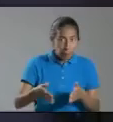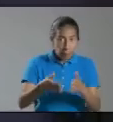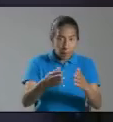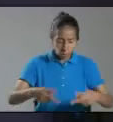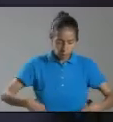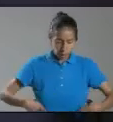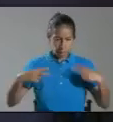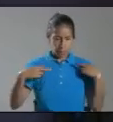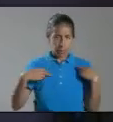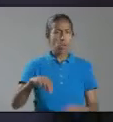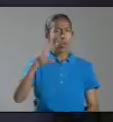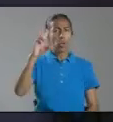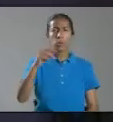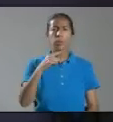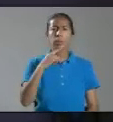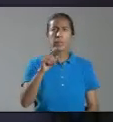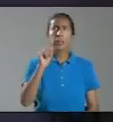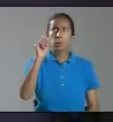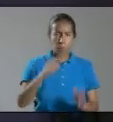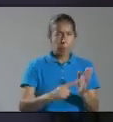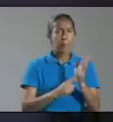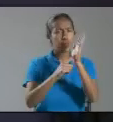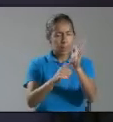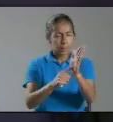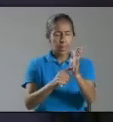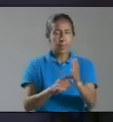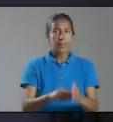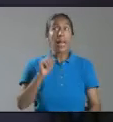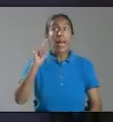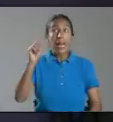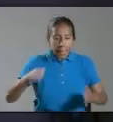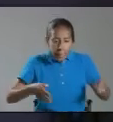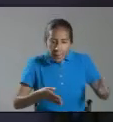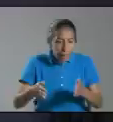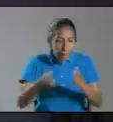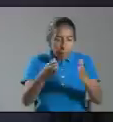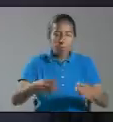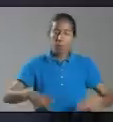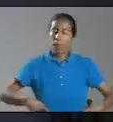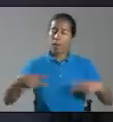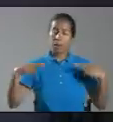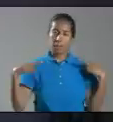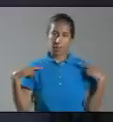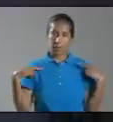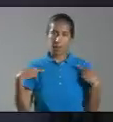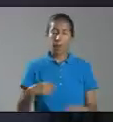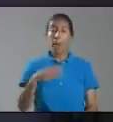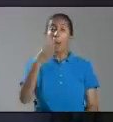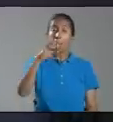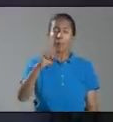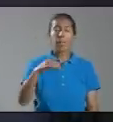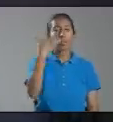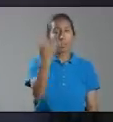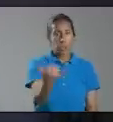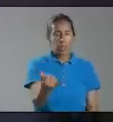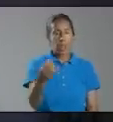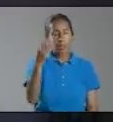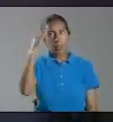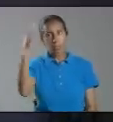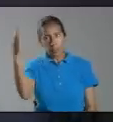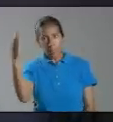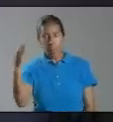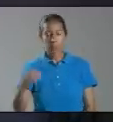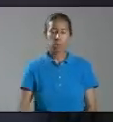No dice, me mostrarás el camino de la vida. Pero ya entendimos,